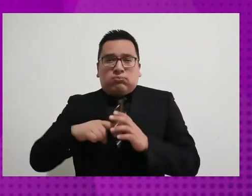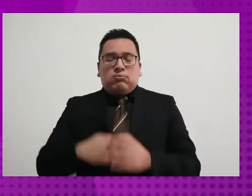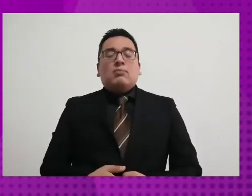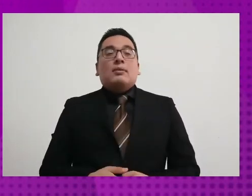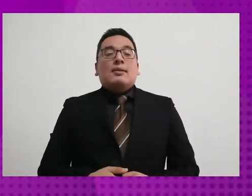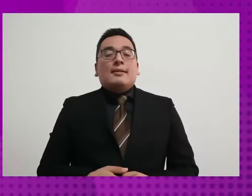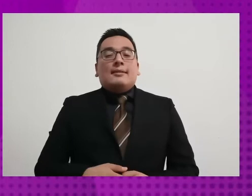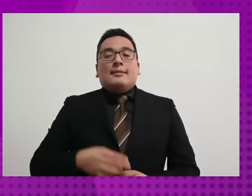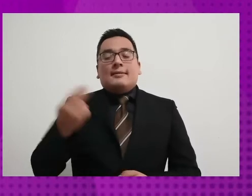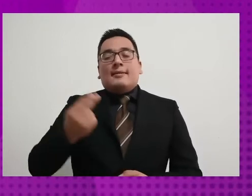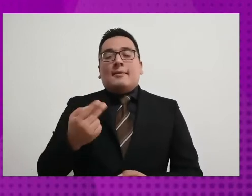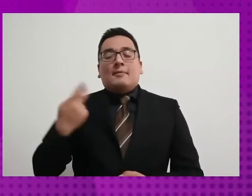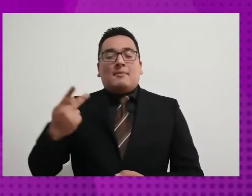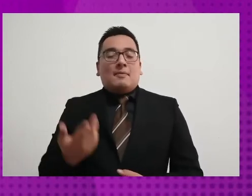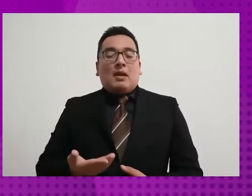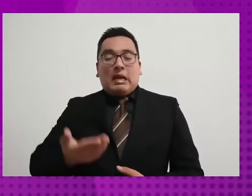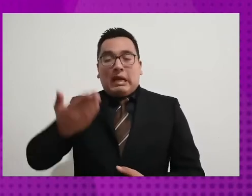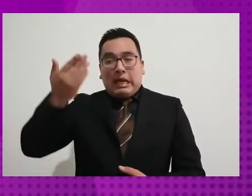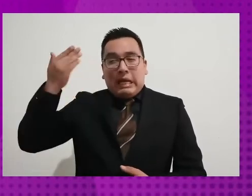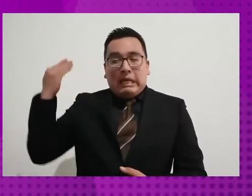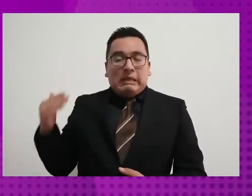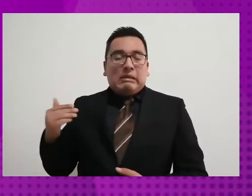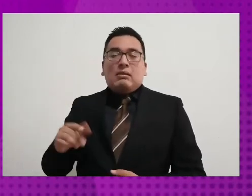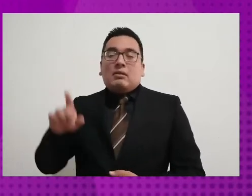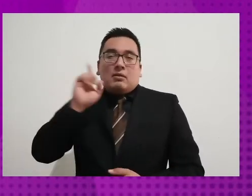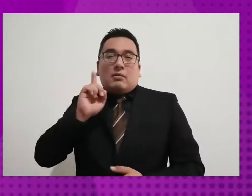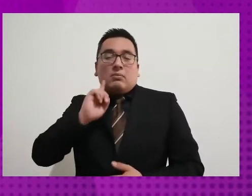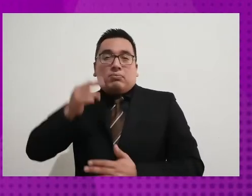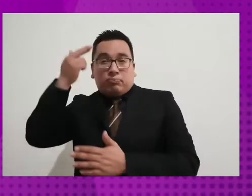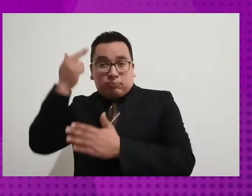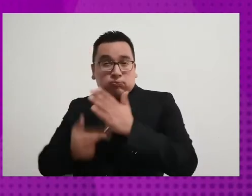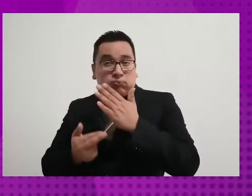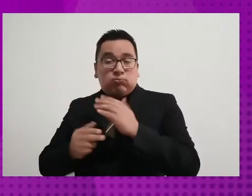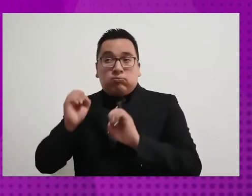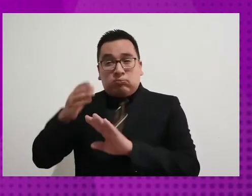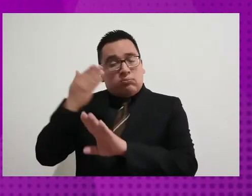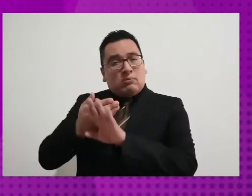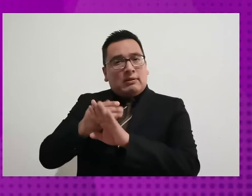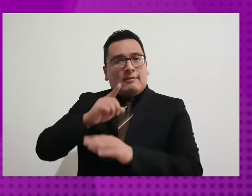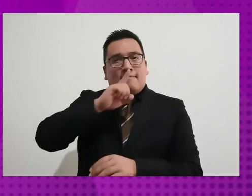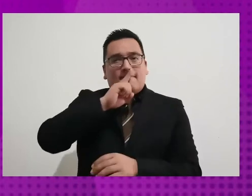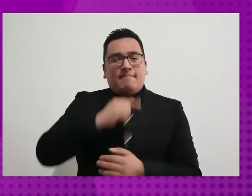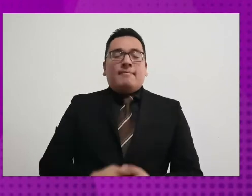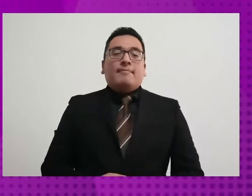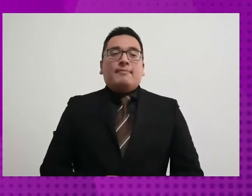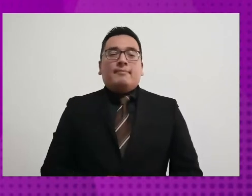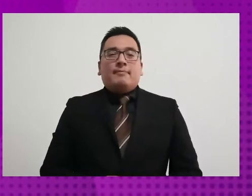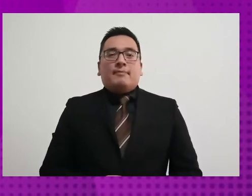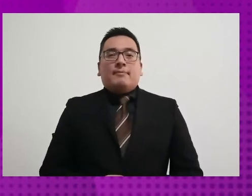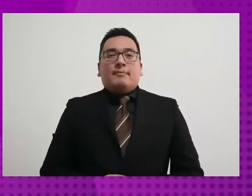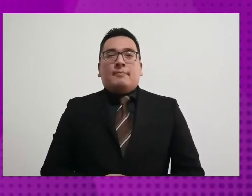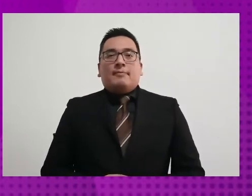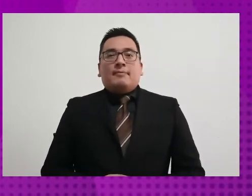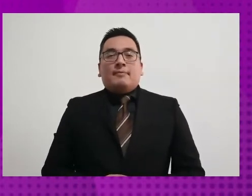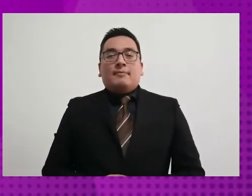solvencia de no haber sido violentador, ¿no? Que ya va a ser algo que permee en la esfera también de su derecho a ser